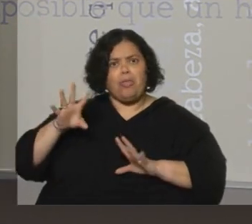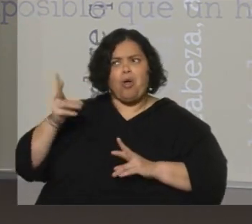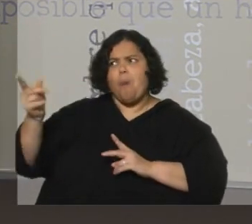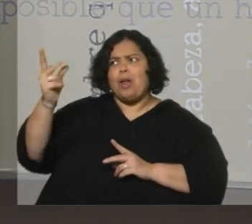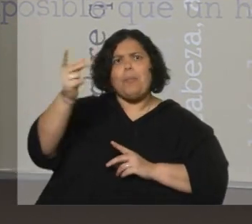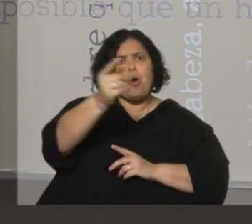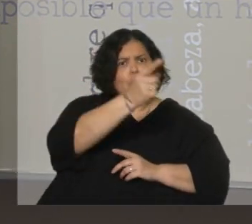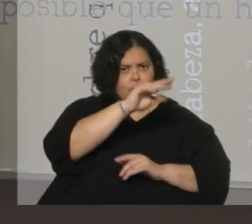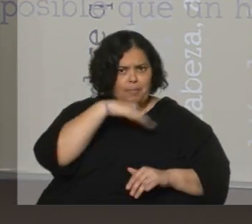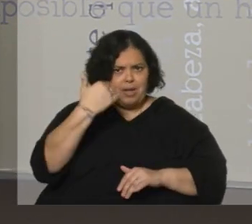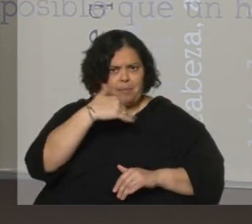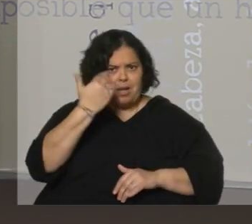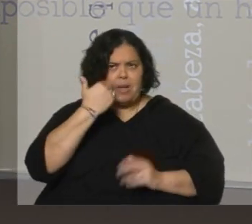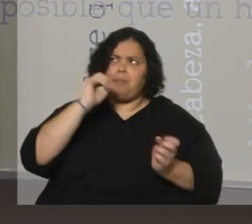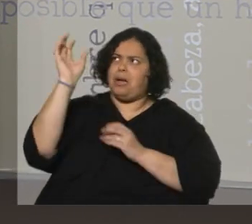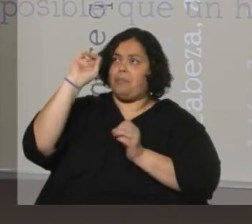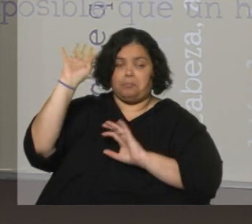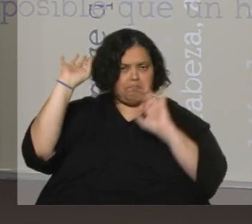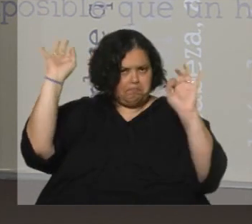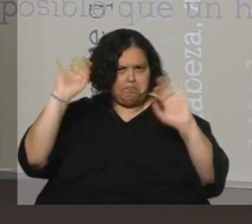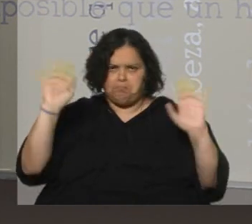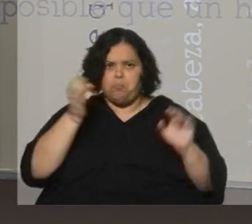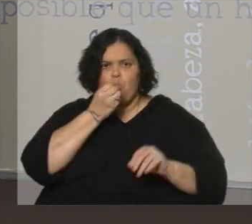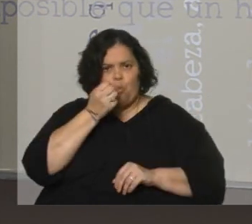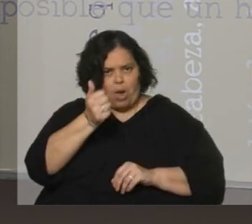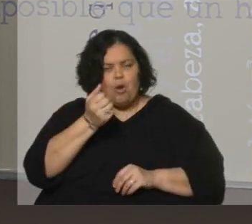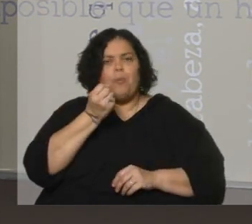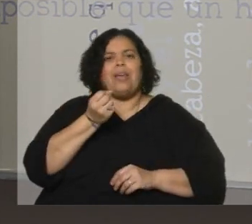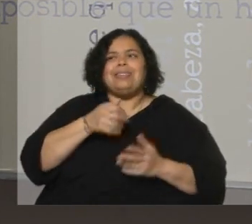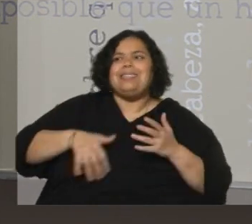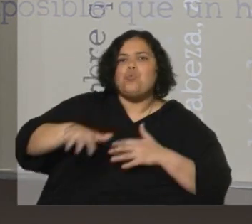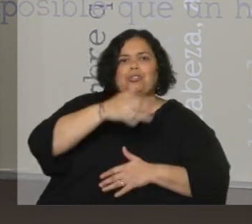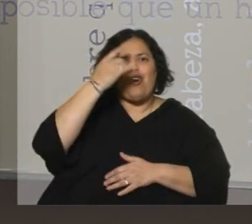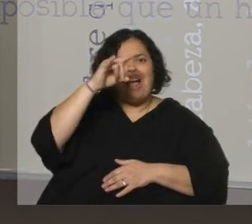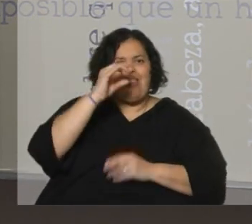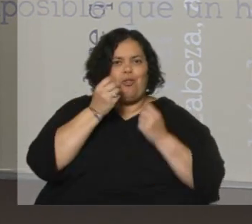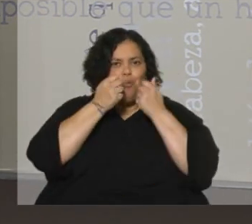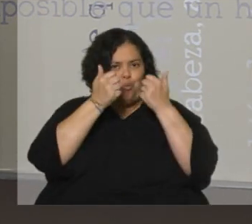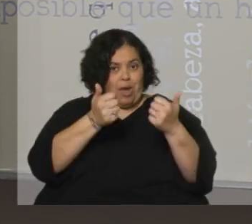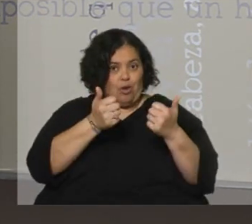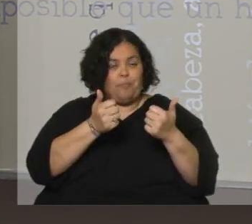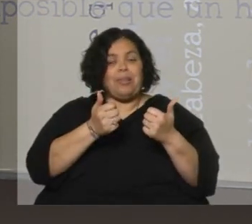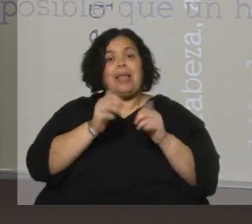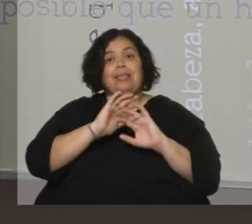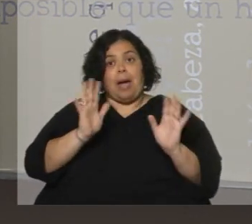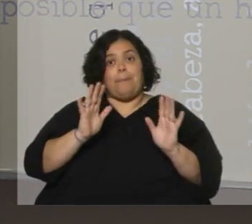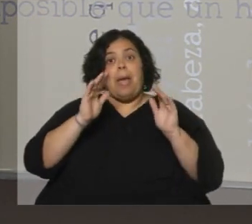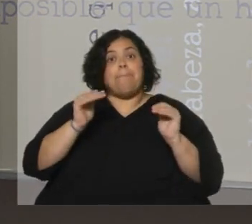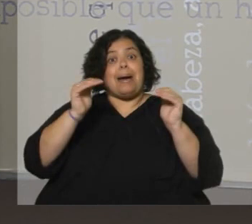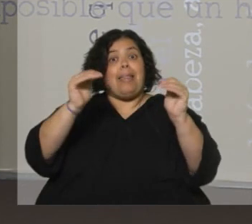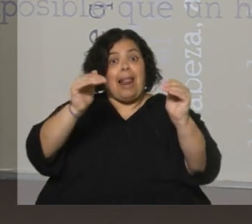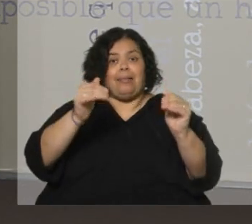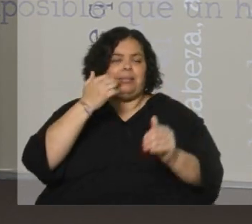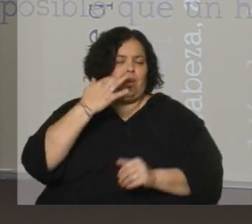subir los precios y subieron Y subieron Y subieron Y eso repercutió en una mejora del resultado de las empresas ganaderas entendemos que eso para adelante probablemente no se de de esa